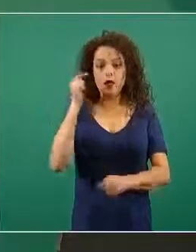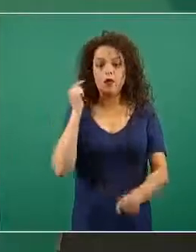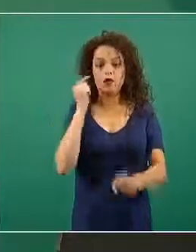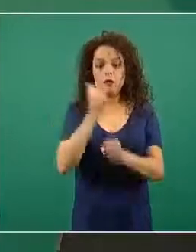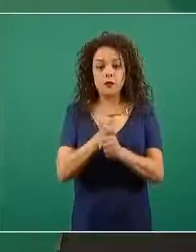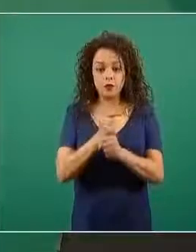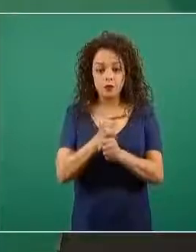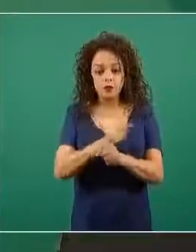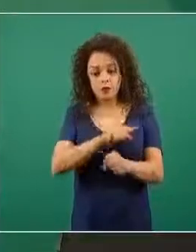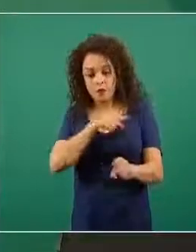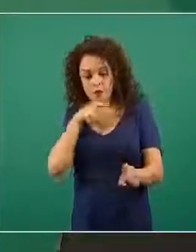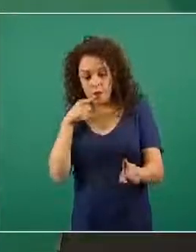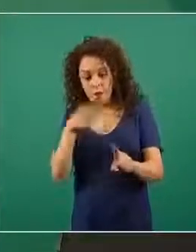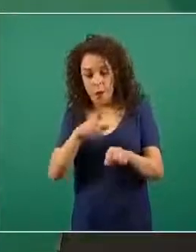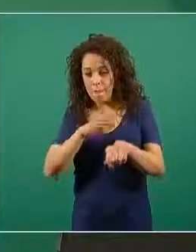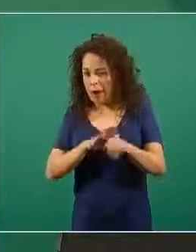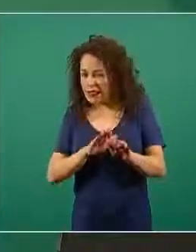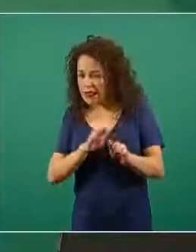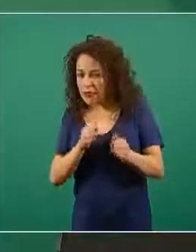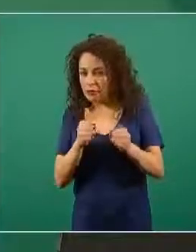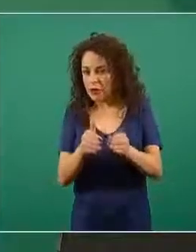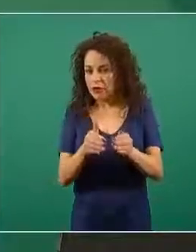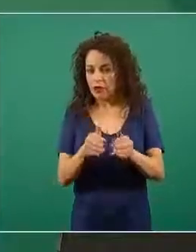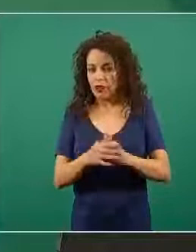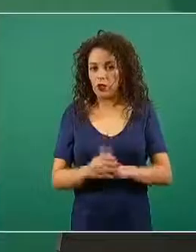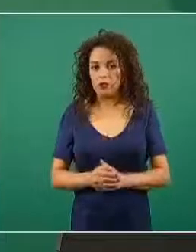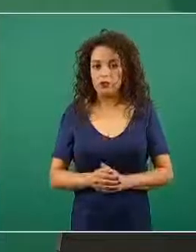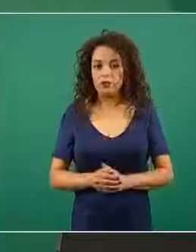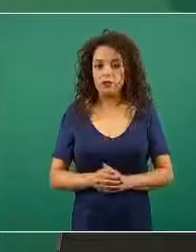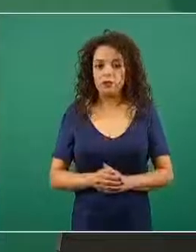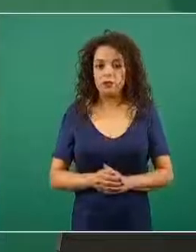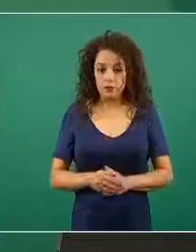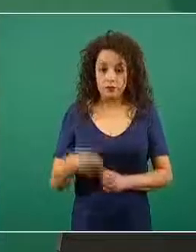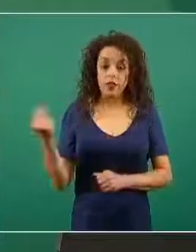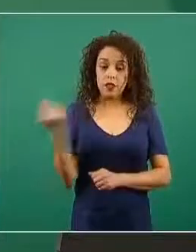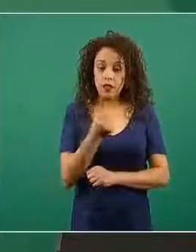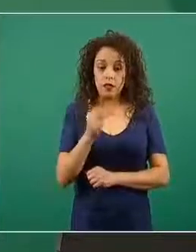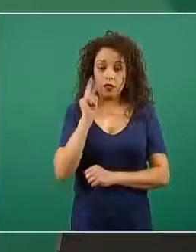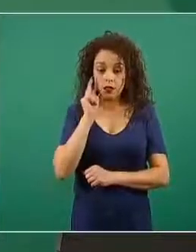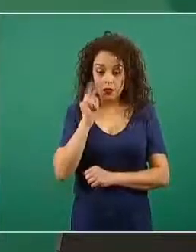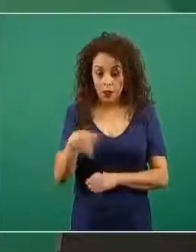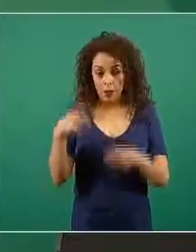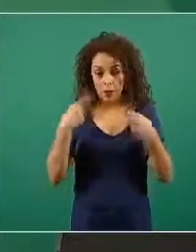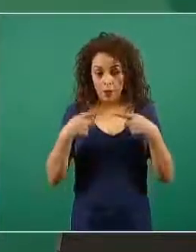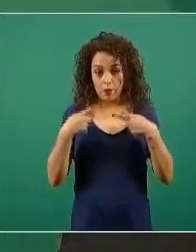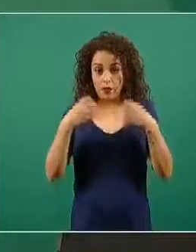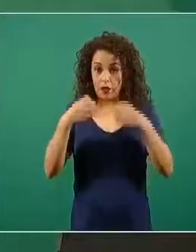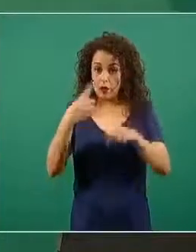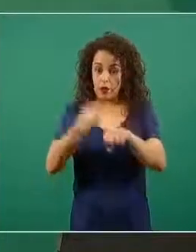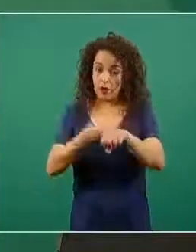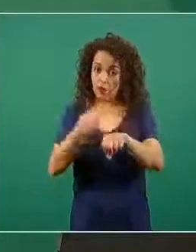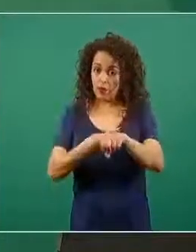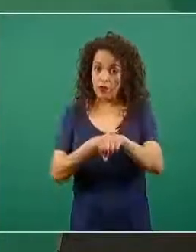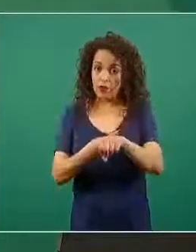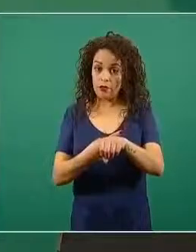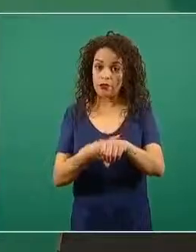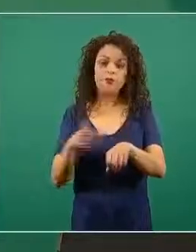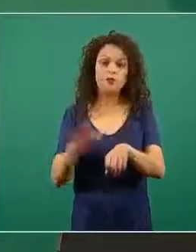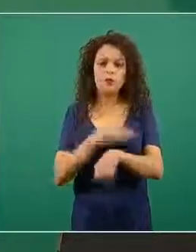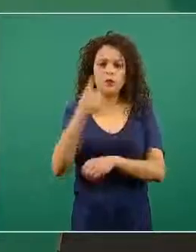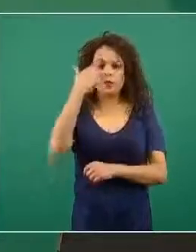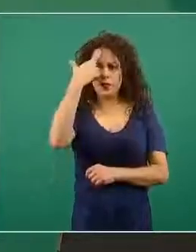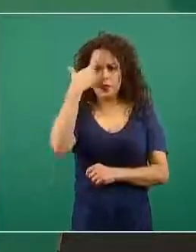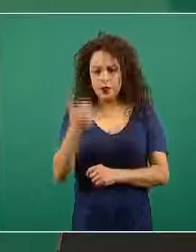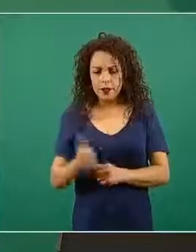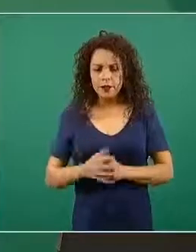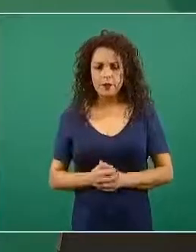diagnóstico específico si se requiere ver a una persona que está enferma en ese momento. ¿Por qué? Porque las